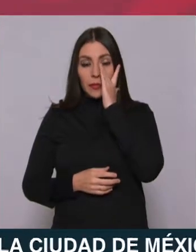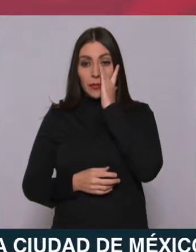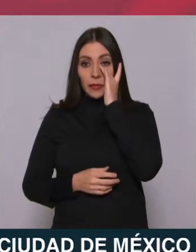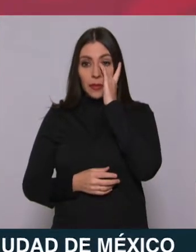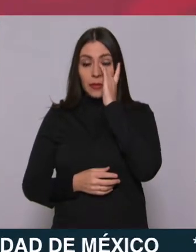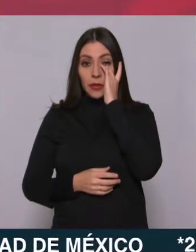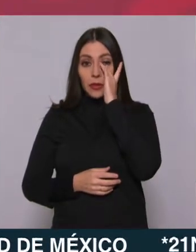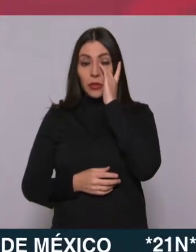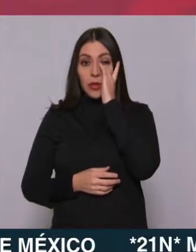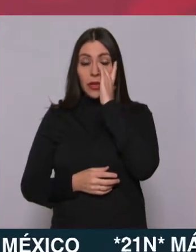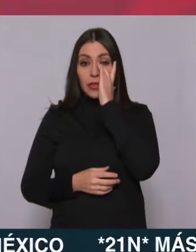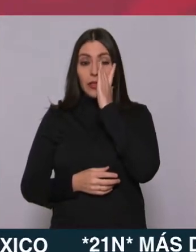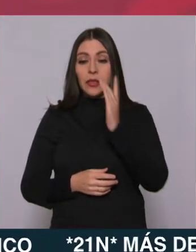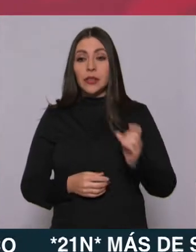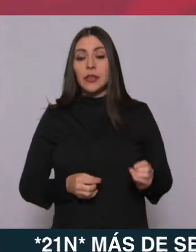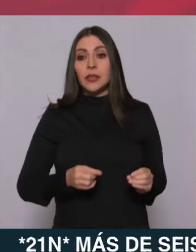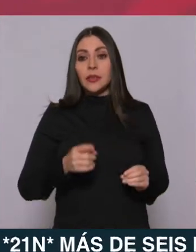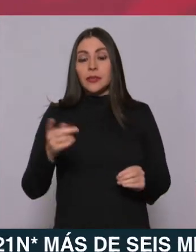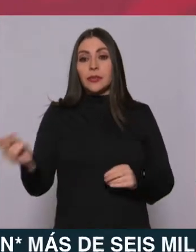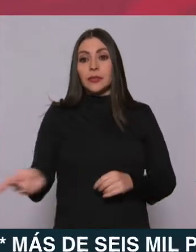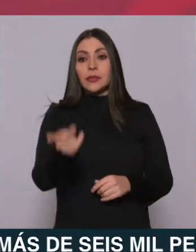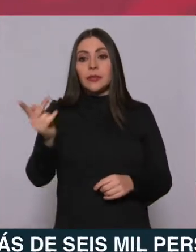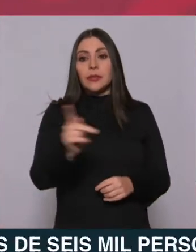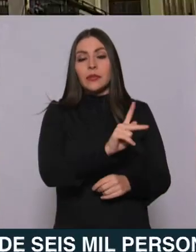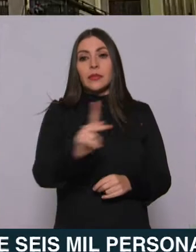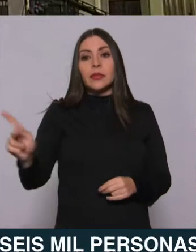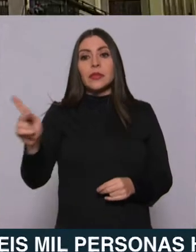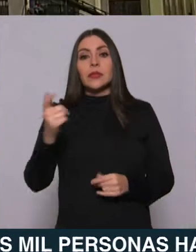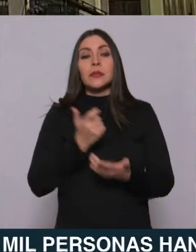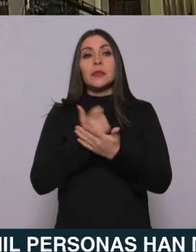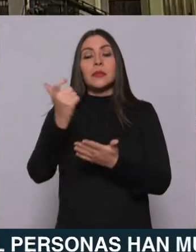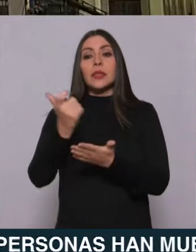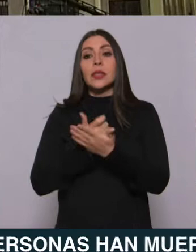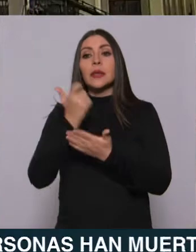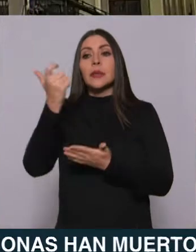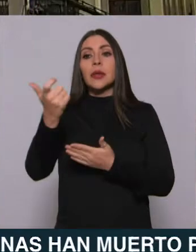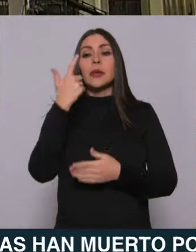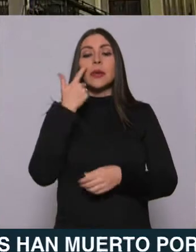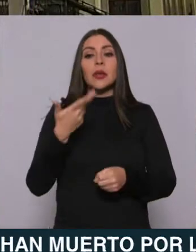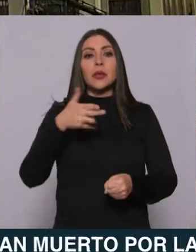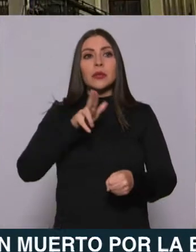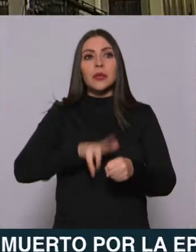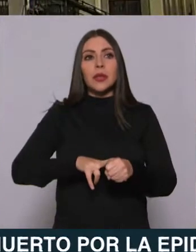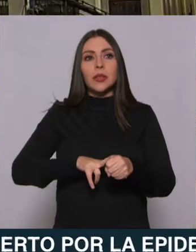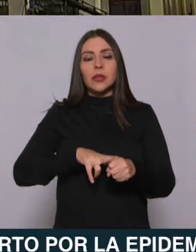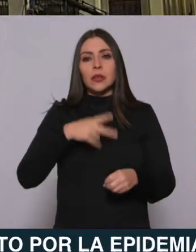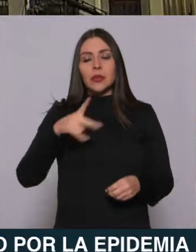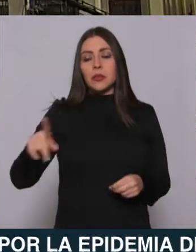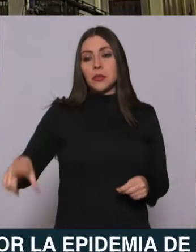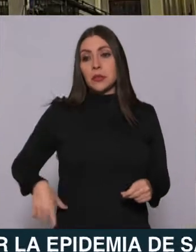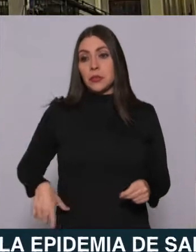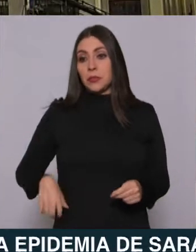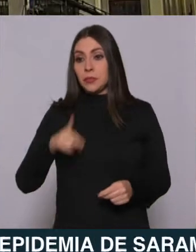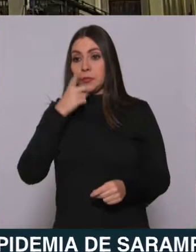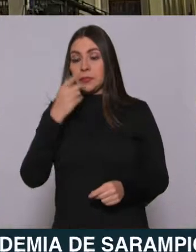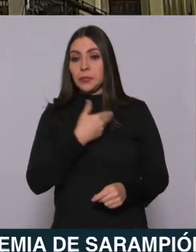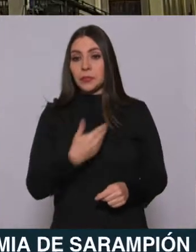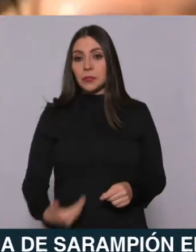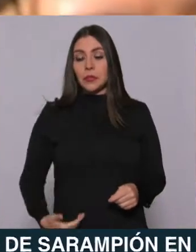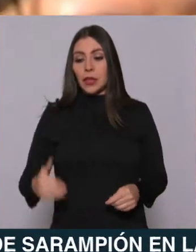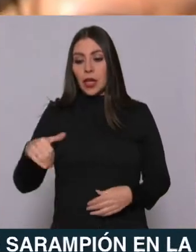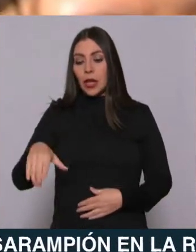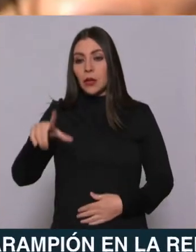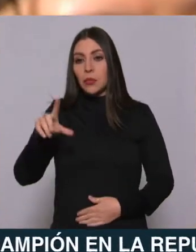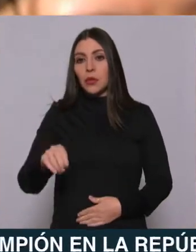Cuestionado por el cobro de cuotas en hospitales del sector público, el presidente Andrés Manuel López Obrador reconoció que existe